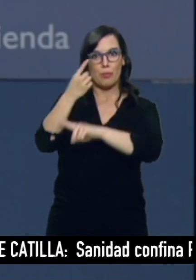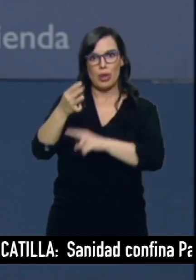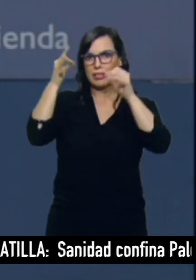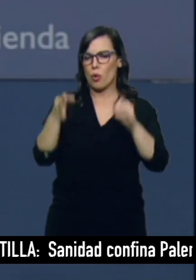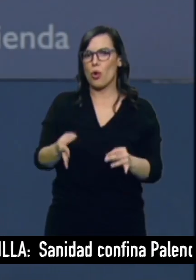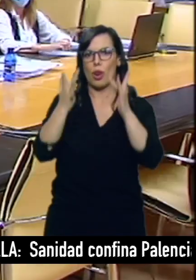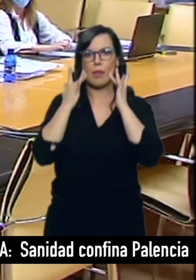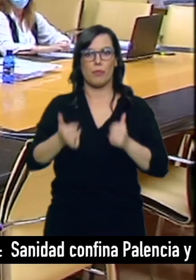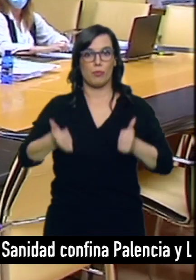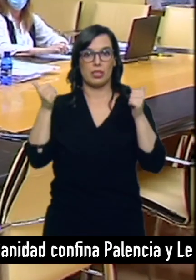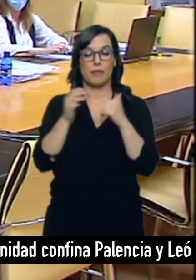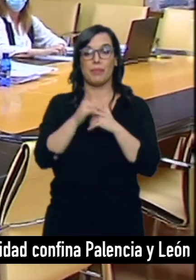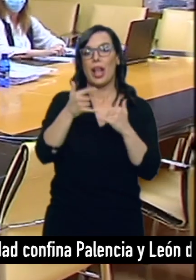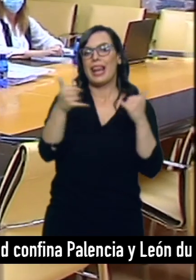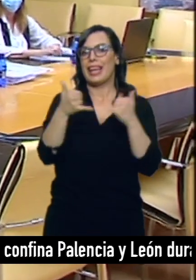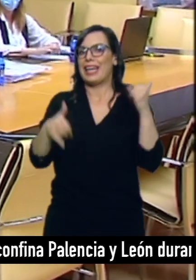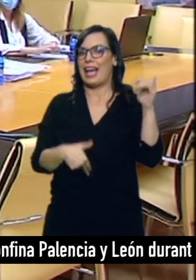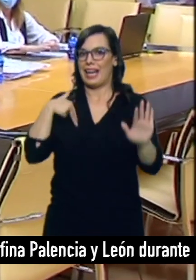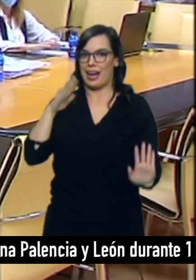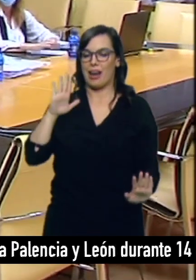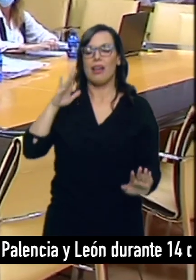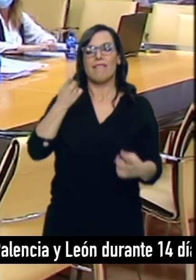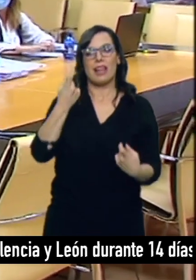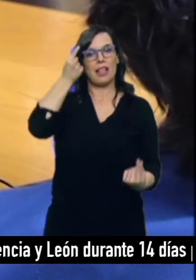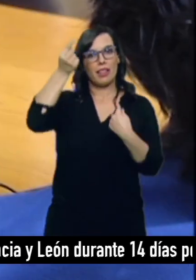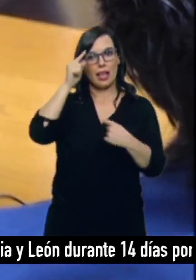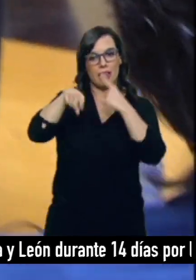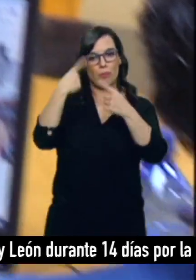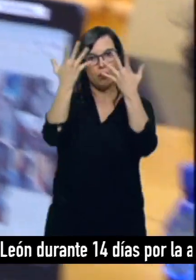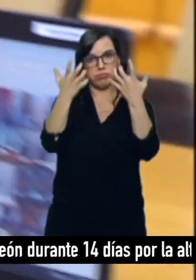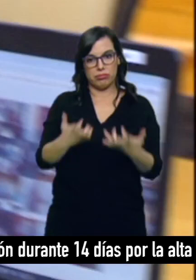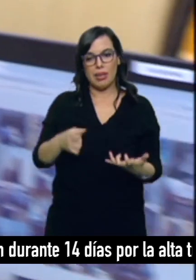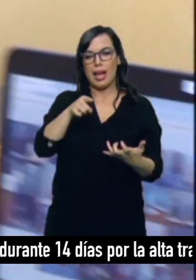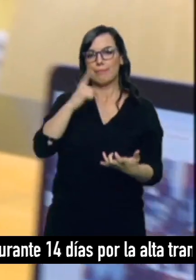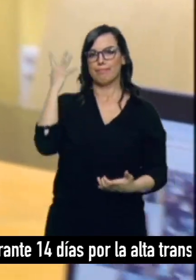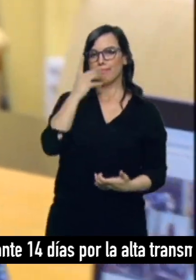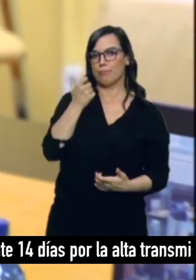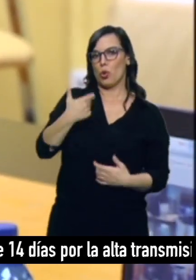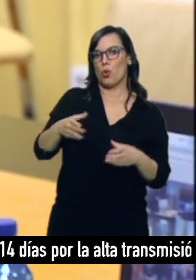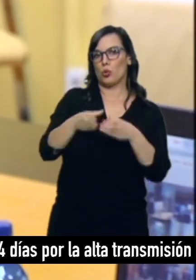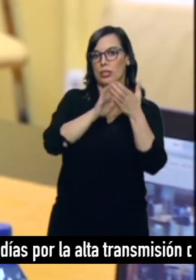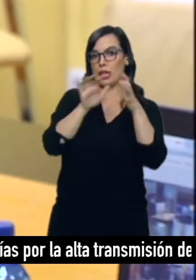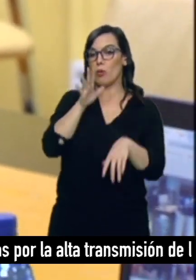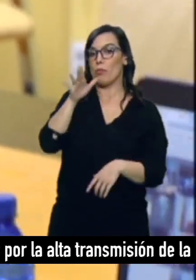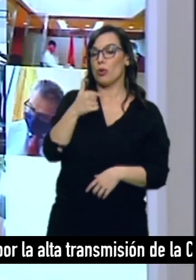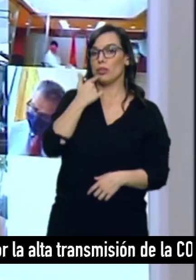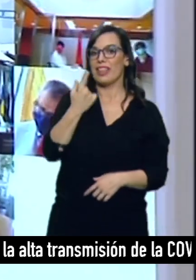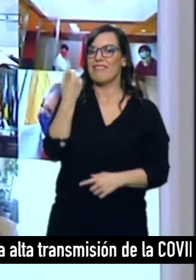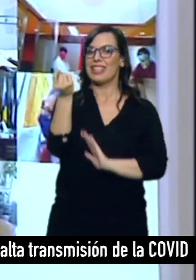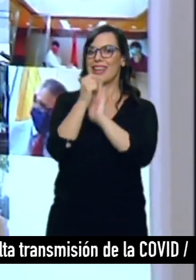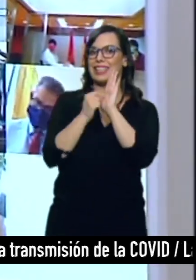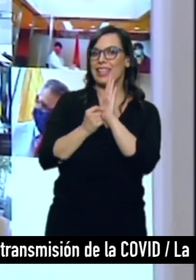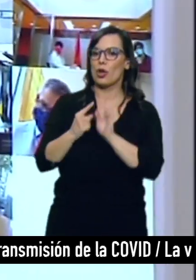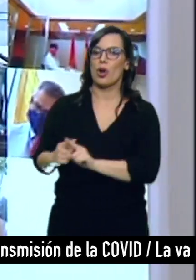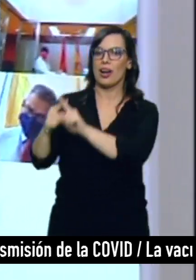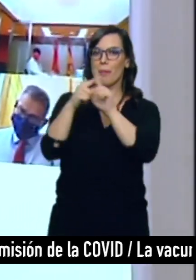más saneadas. Son líneas generales, los detalles se comunicarán por escrito y ahí es donde desconfía la Junta, porque hay que definir los criterios y de